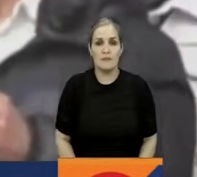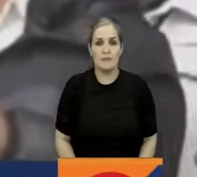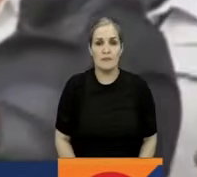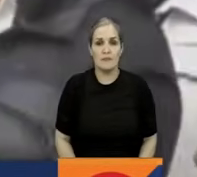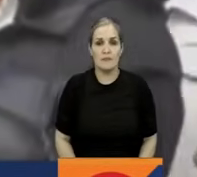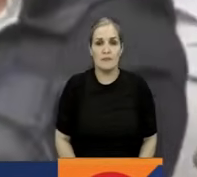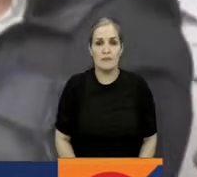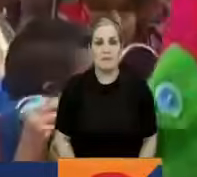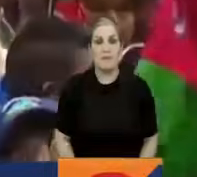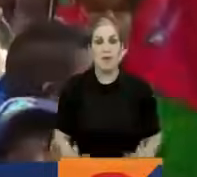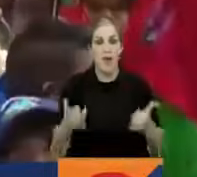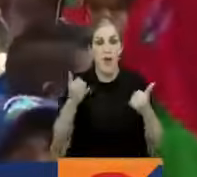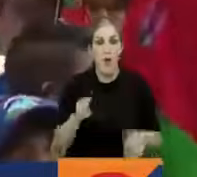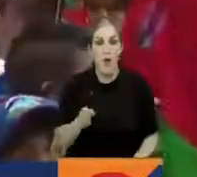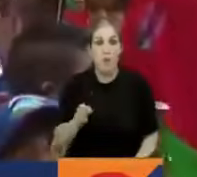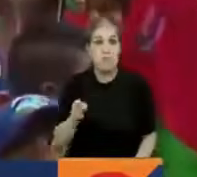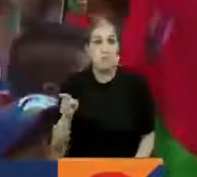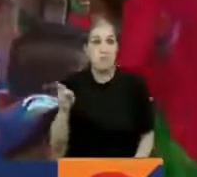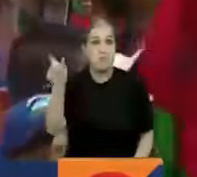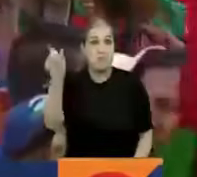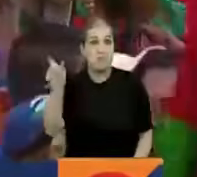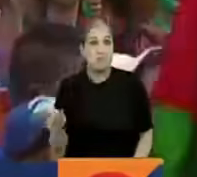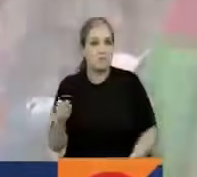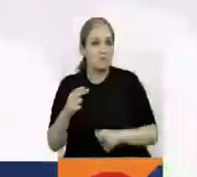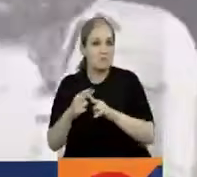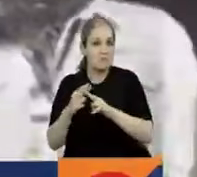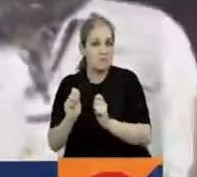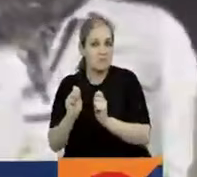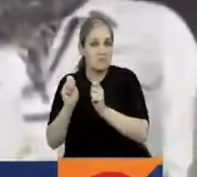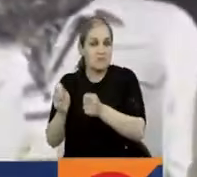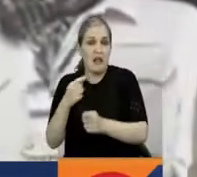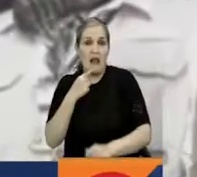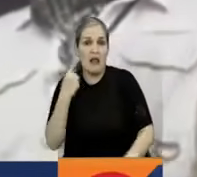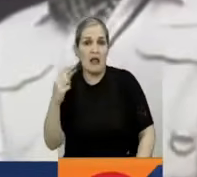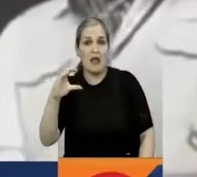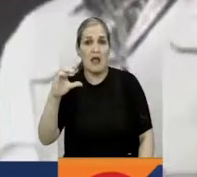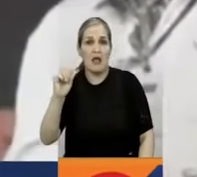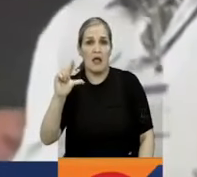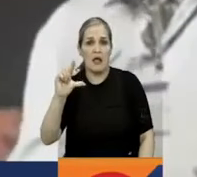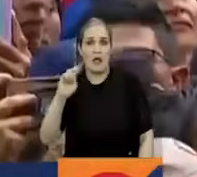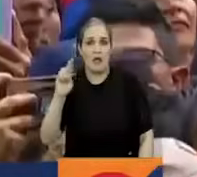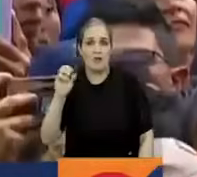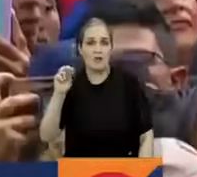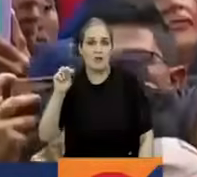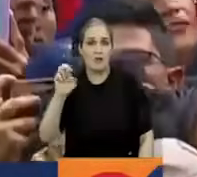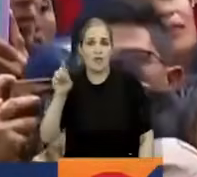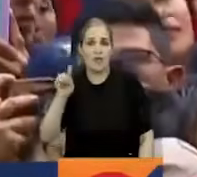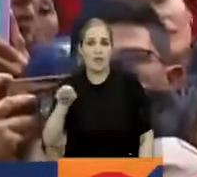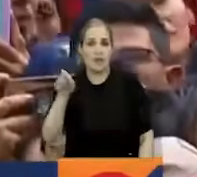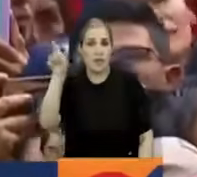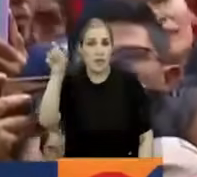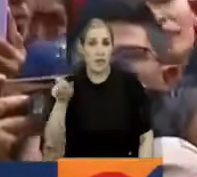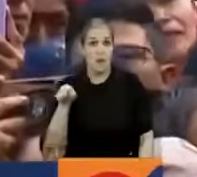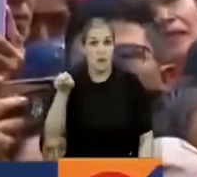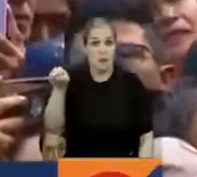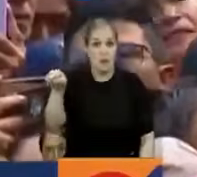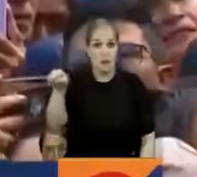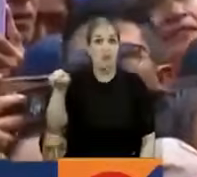a un señor que le dicen Calzones, alias Calzones, que goza